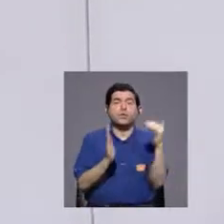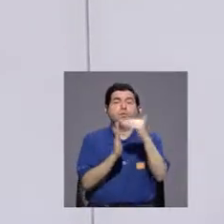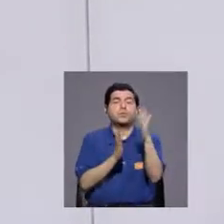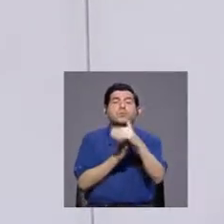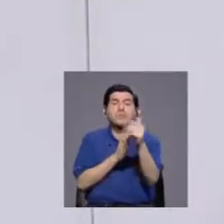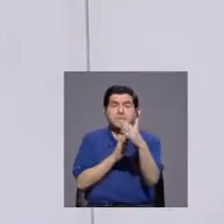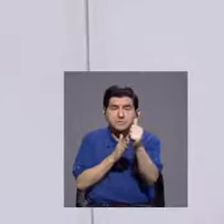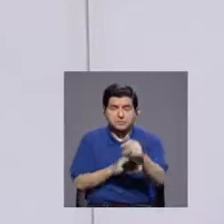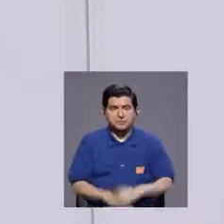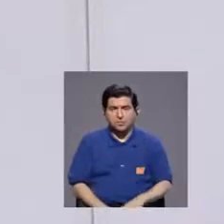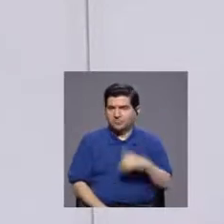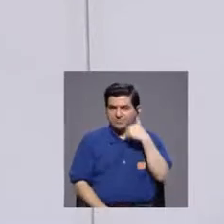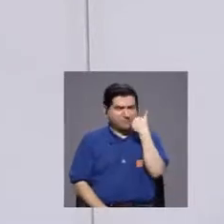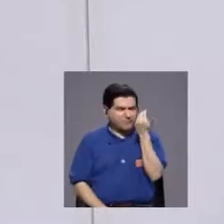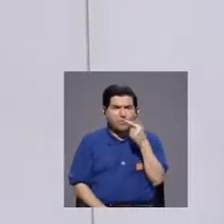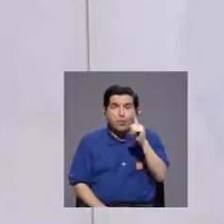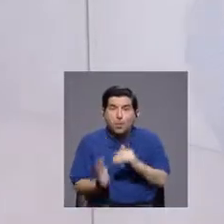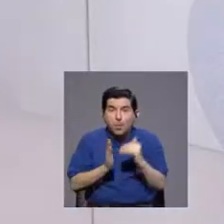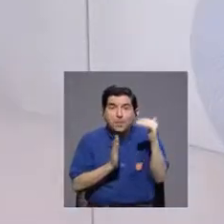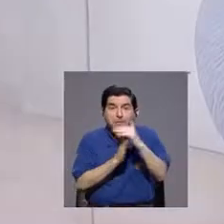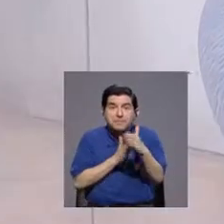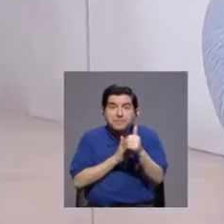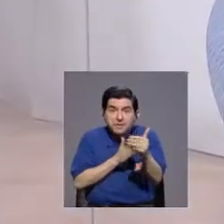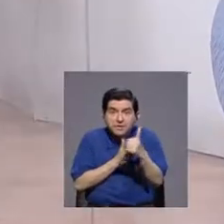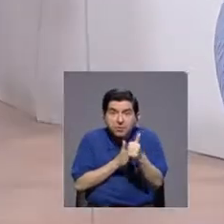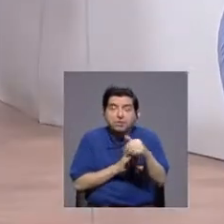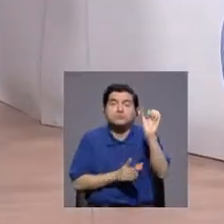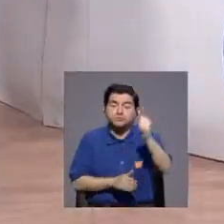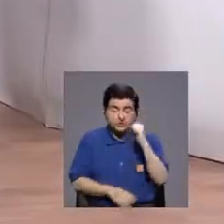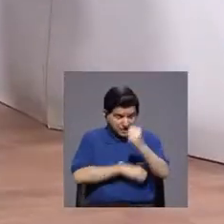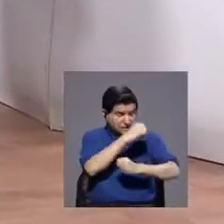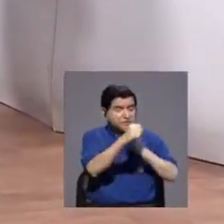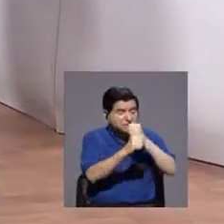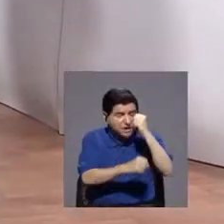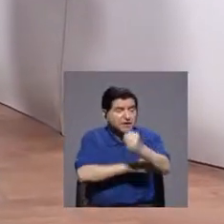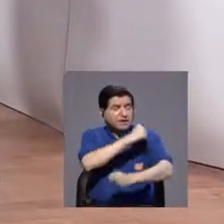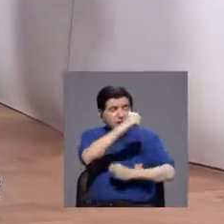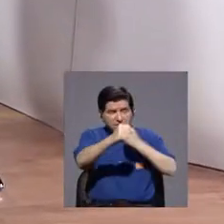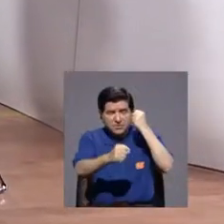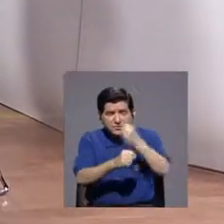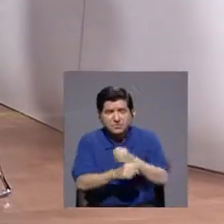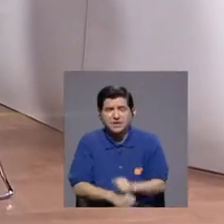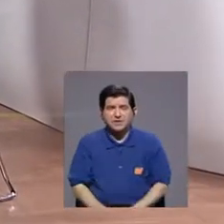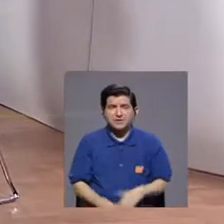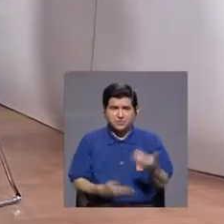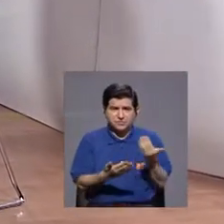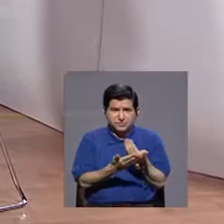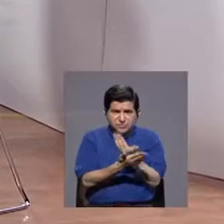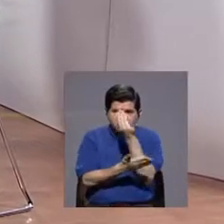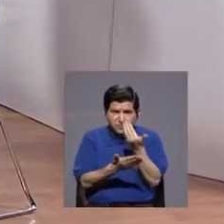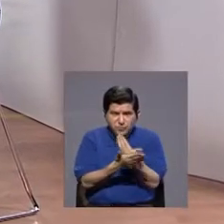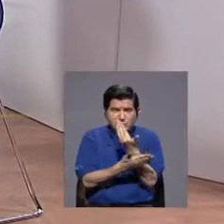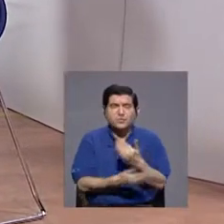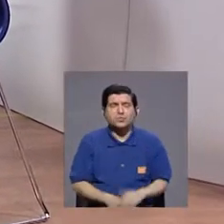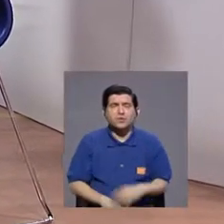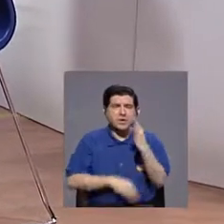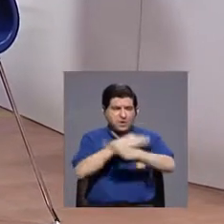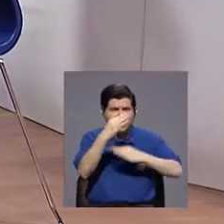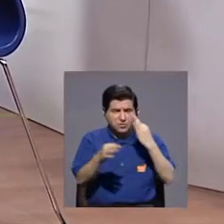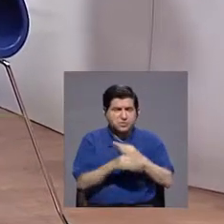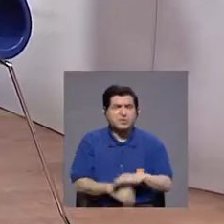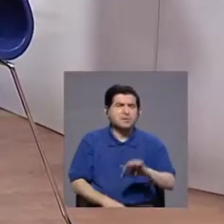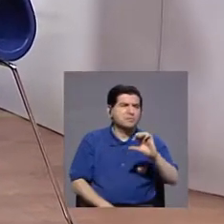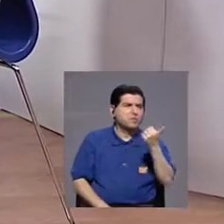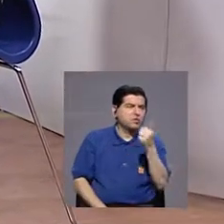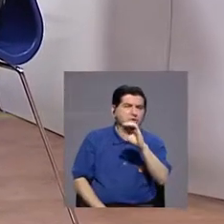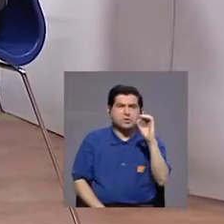no es tan fácil un millón deducir porque son años son años liberar una nueva variedad te puede llevar de 10 a 11 años